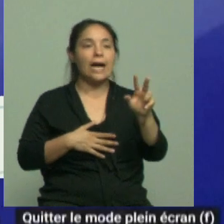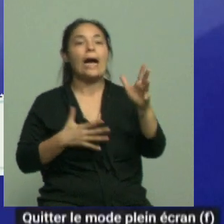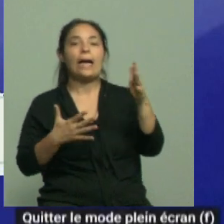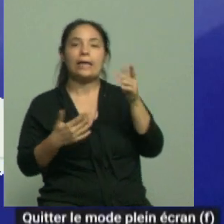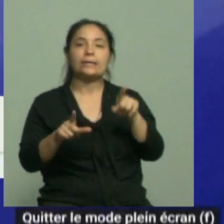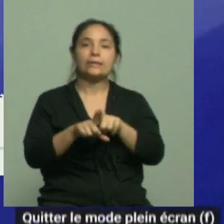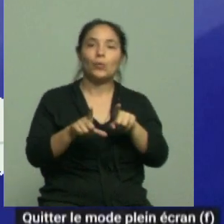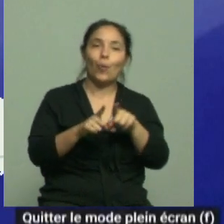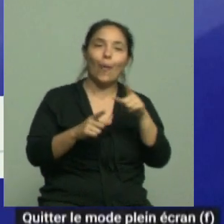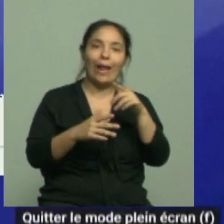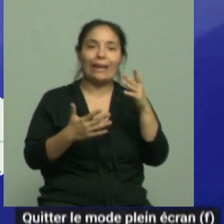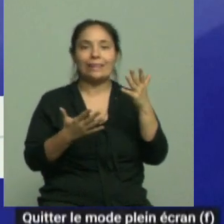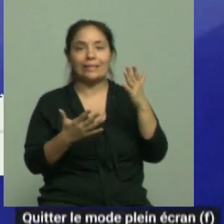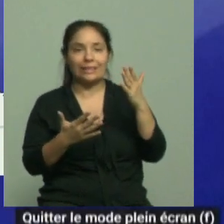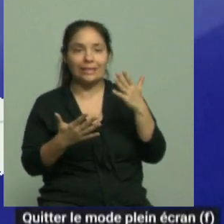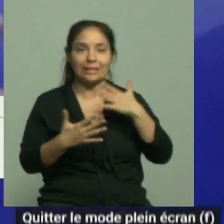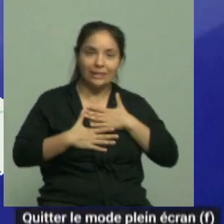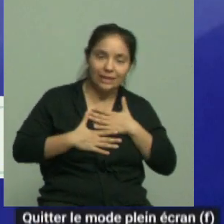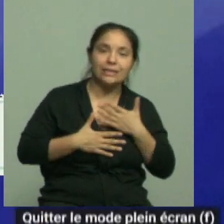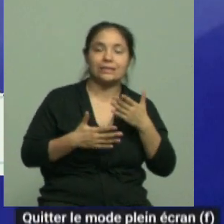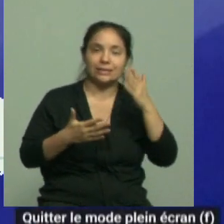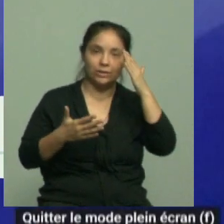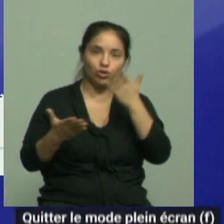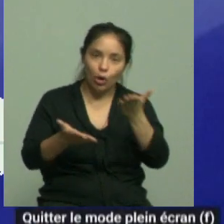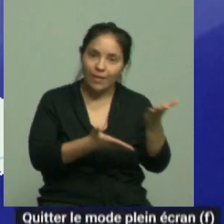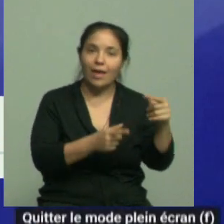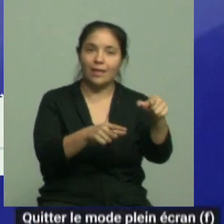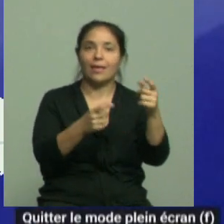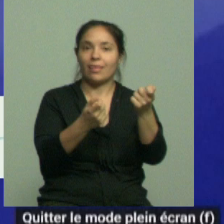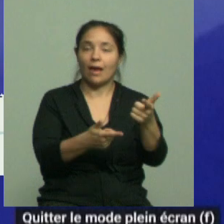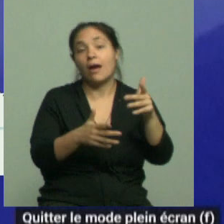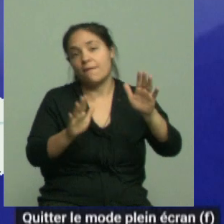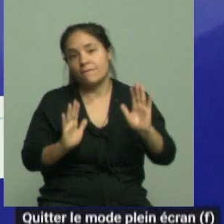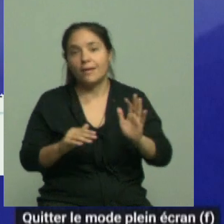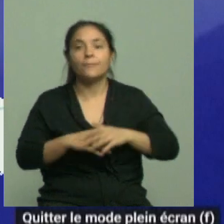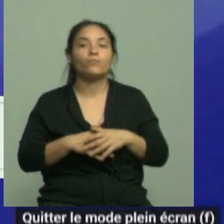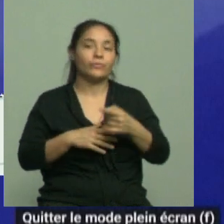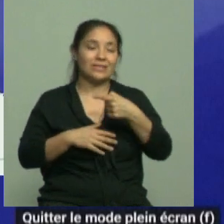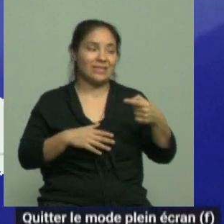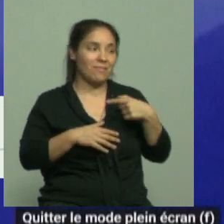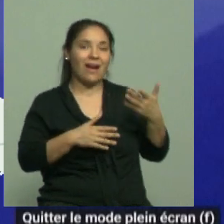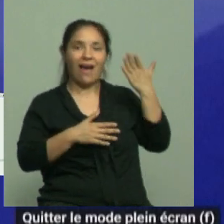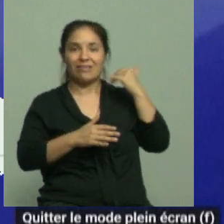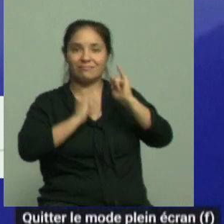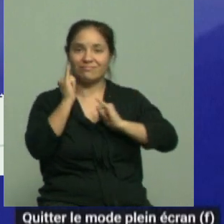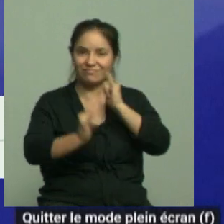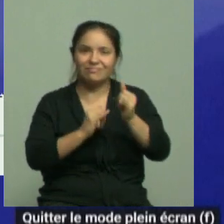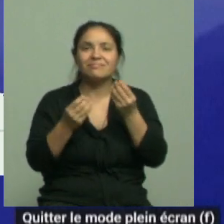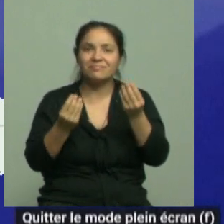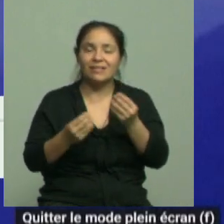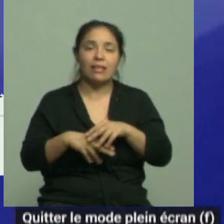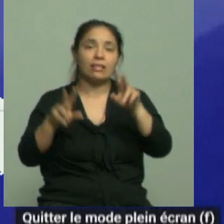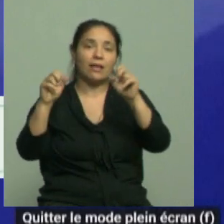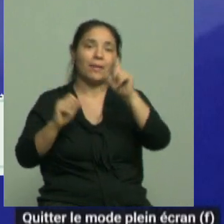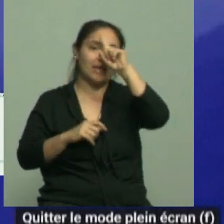que ver qué pasa con esto. Hay denuncias muy fuertes, de hecho, bueno, lo hablamos hace un par de semanas, que la Corte Penal